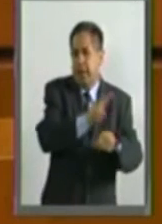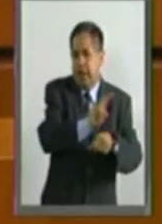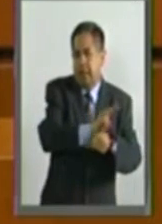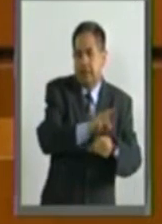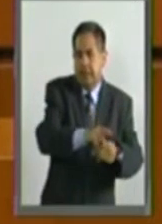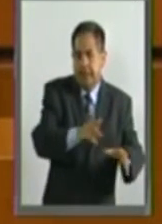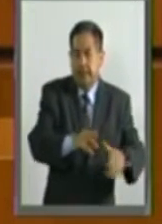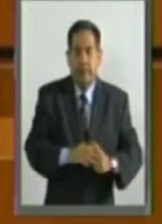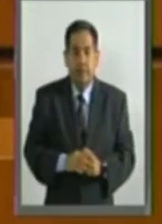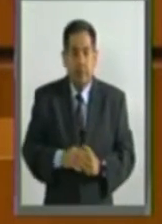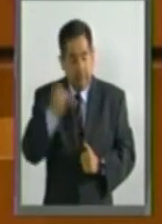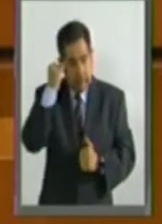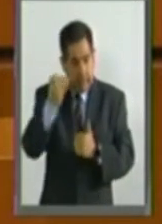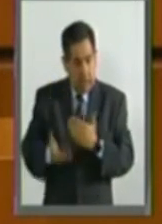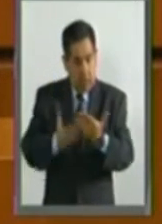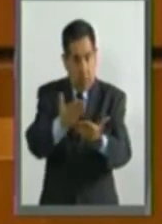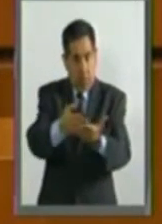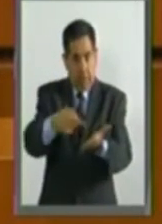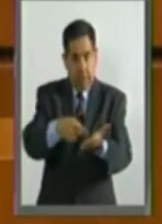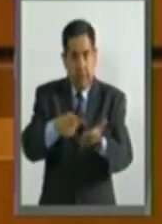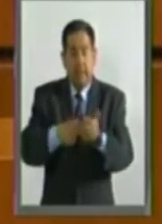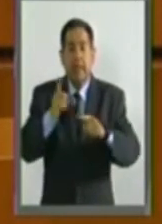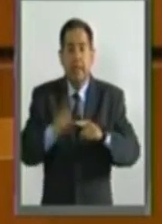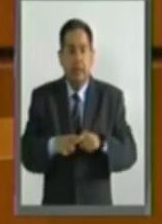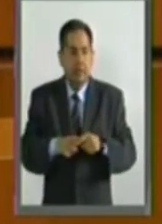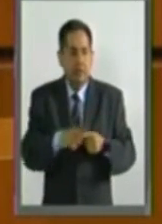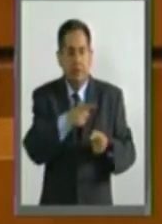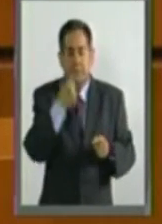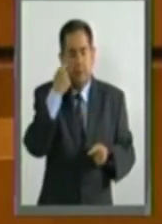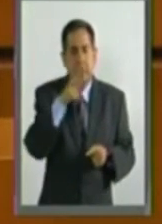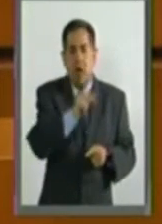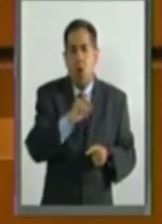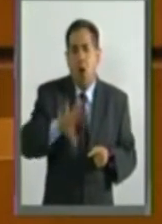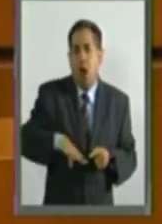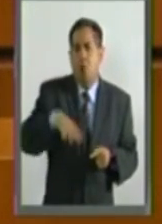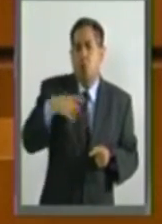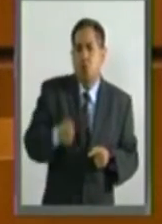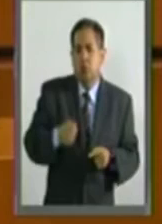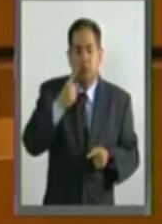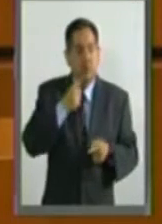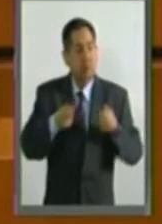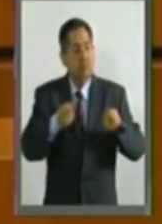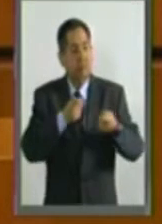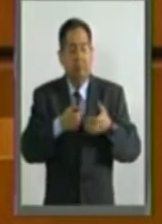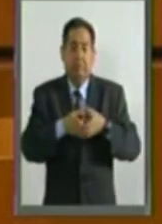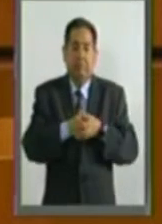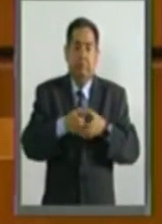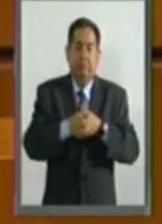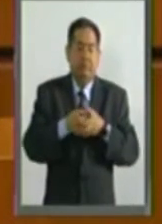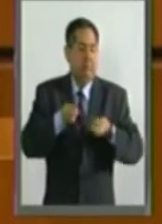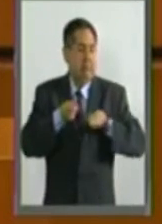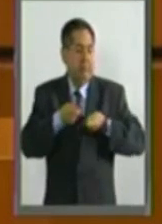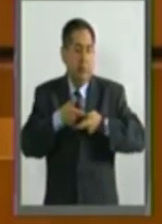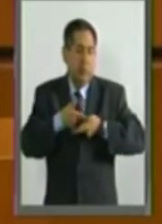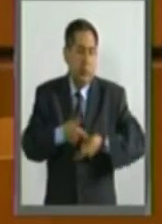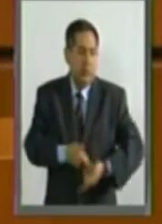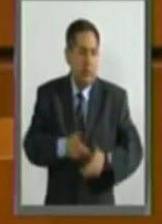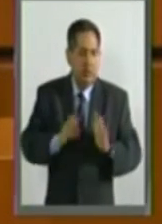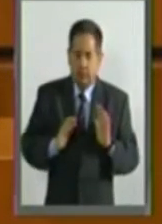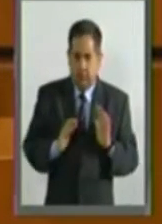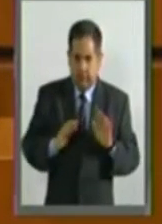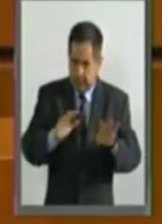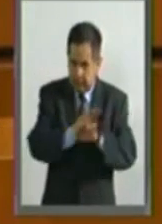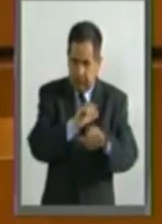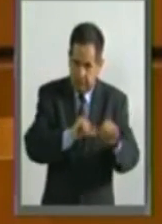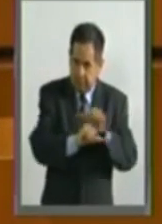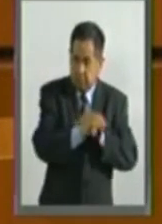En esta propuesta tiene por objeto eliminar actos de abuso que solo atienden a pequeños grupos de poder que van en esta